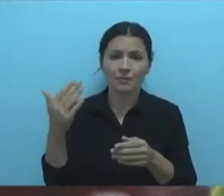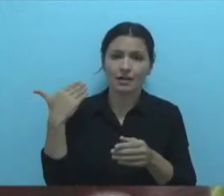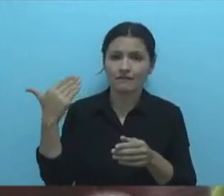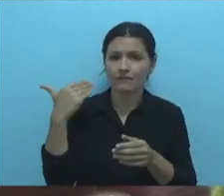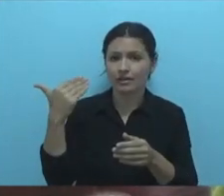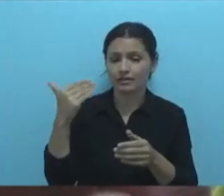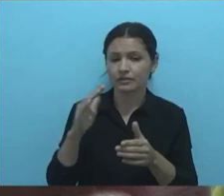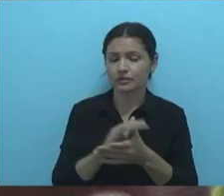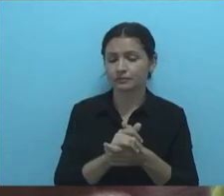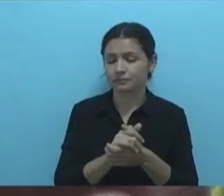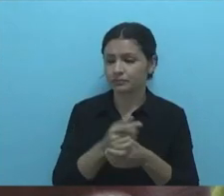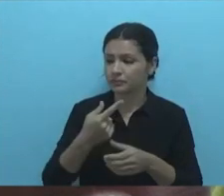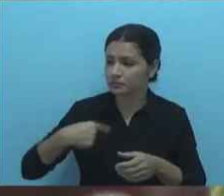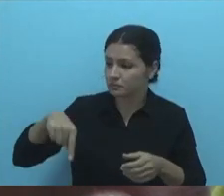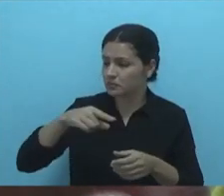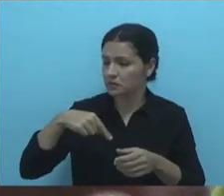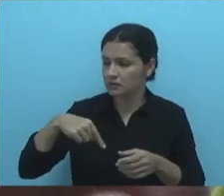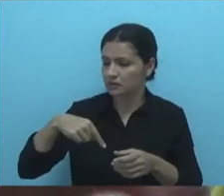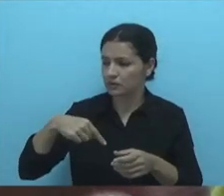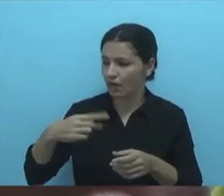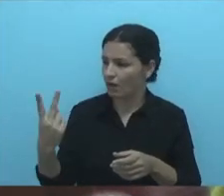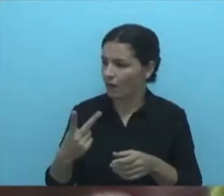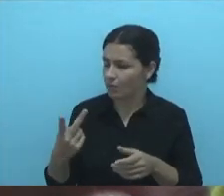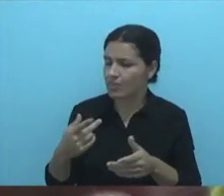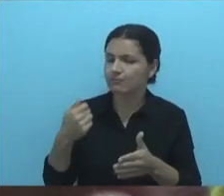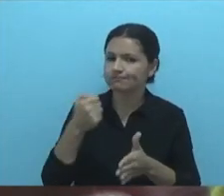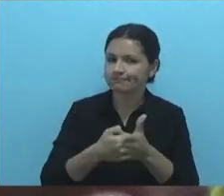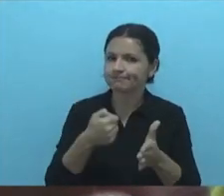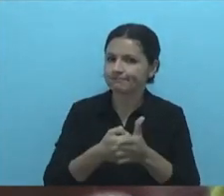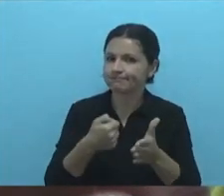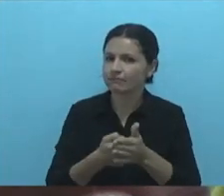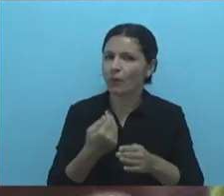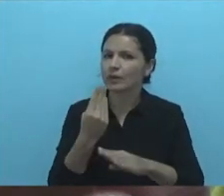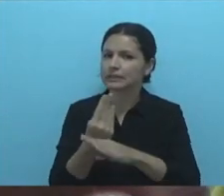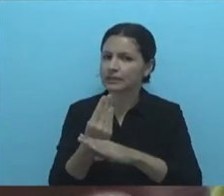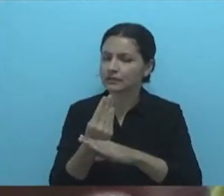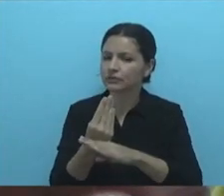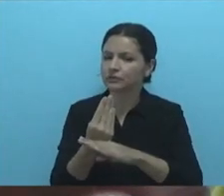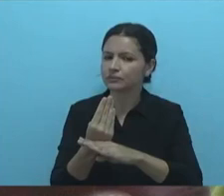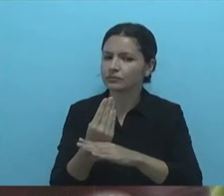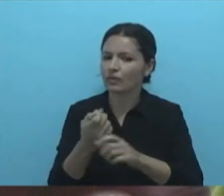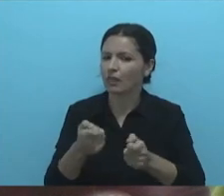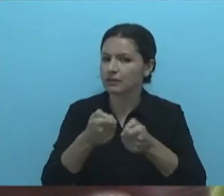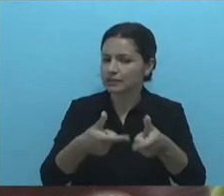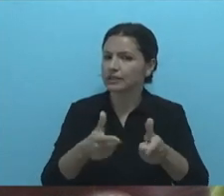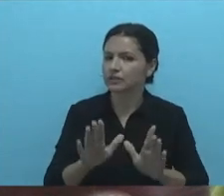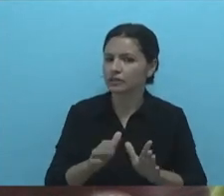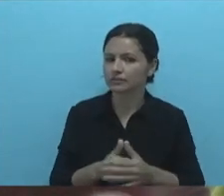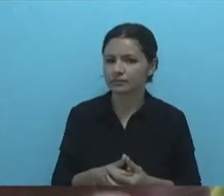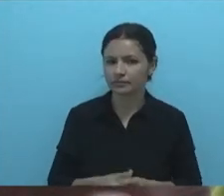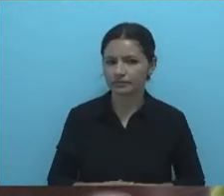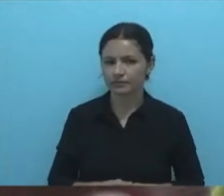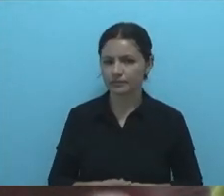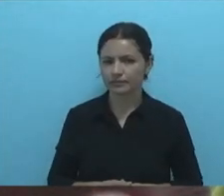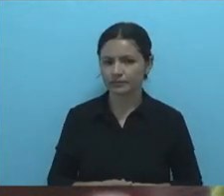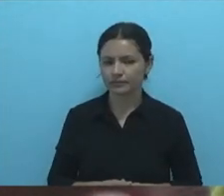nosotros vamos a seguir insistiendo con nuestra presentación me resulta